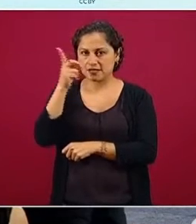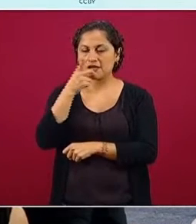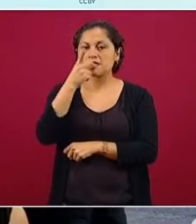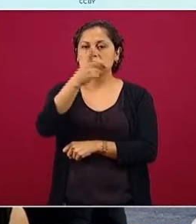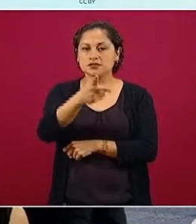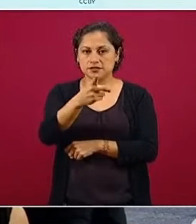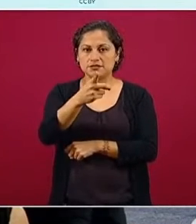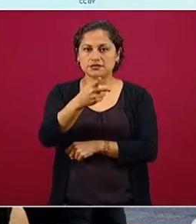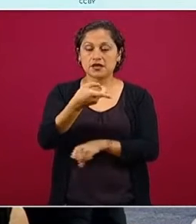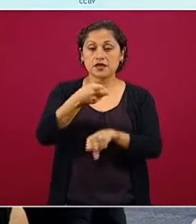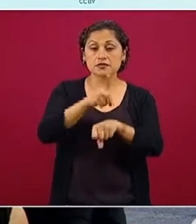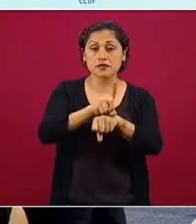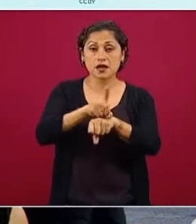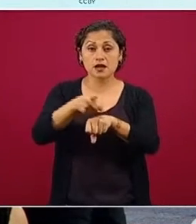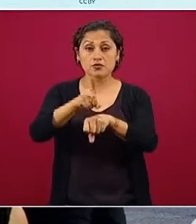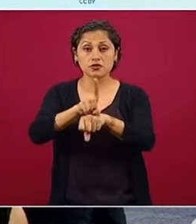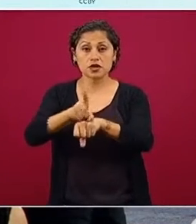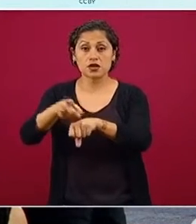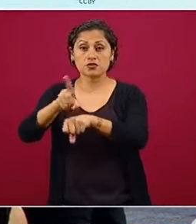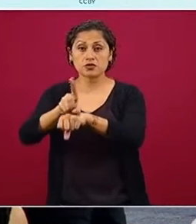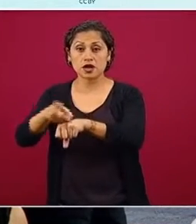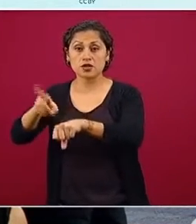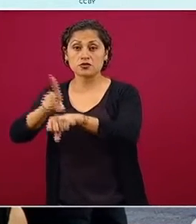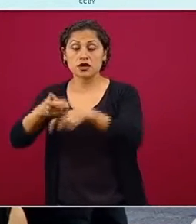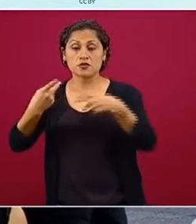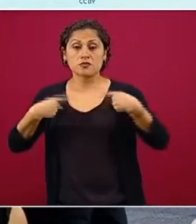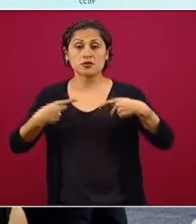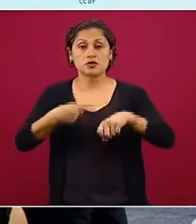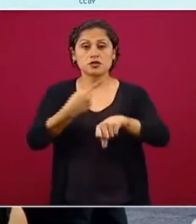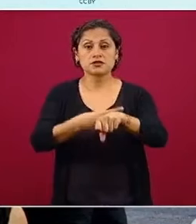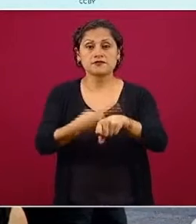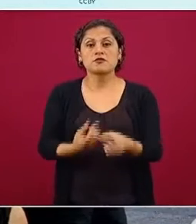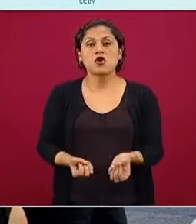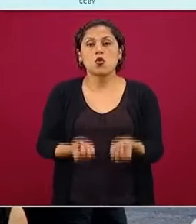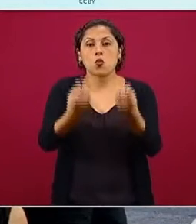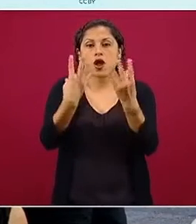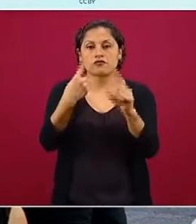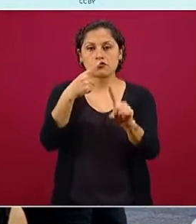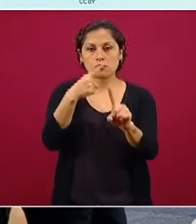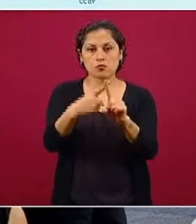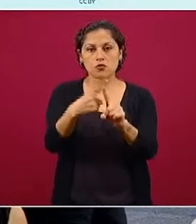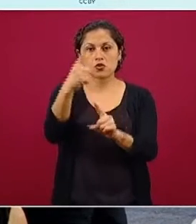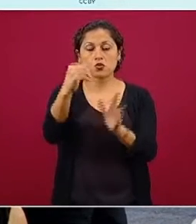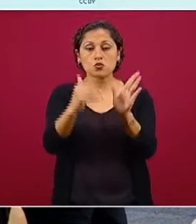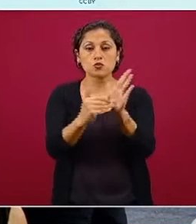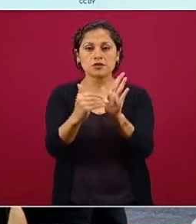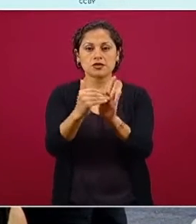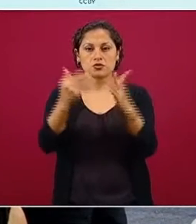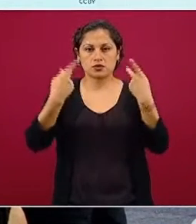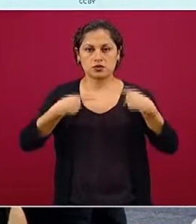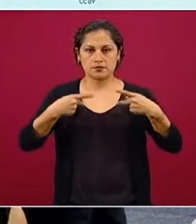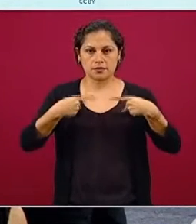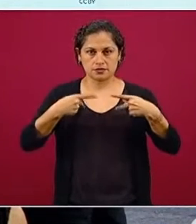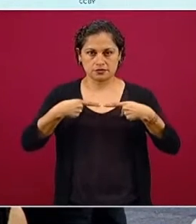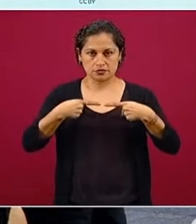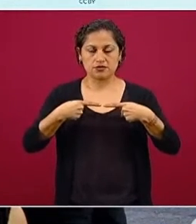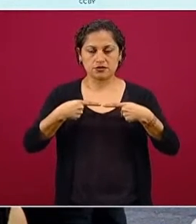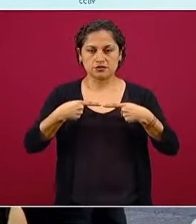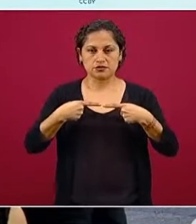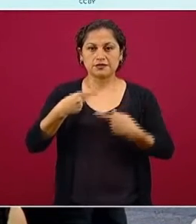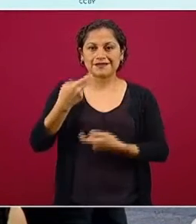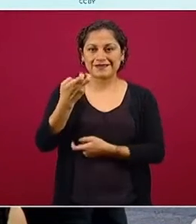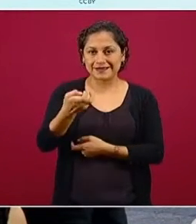de casos confirmados por millón de habitantes. Por millón, es decir, es una proporción de